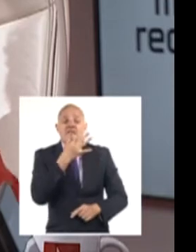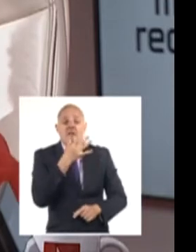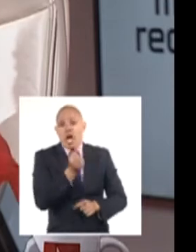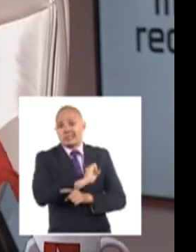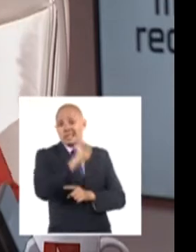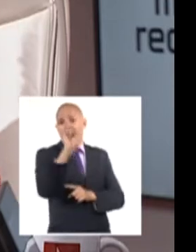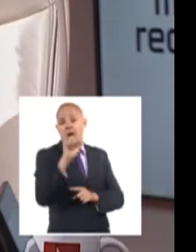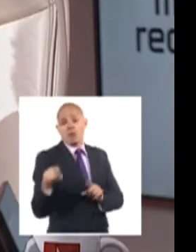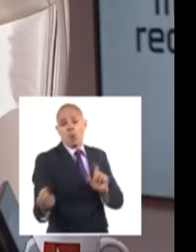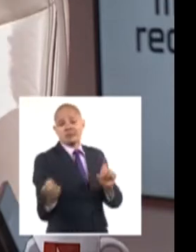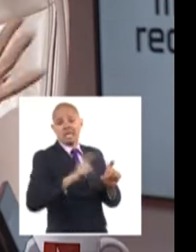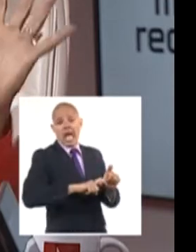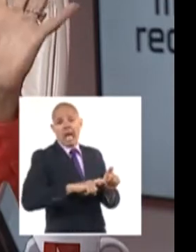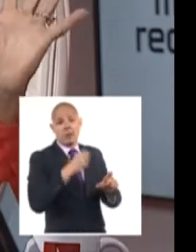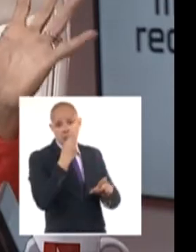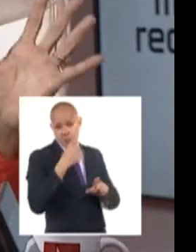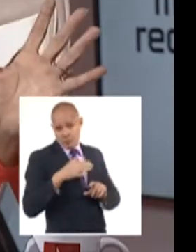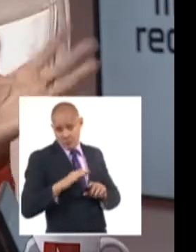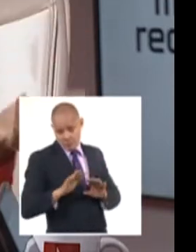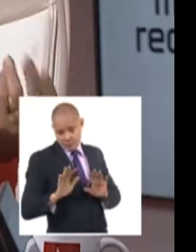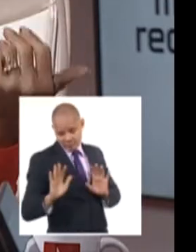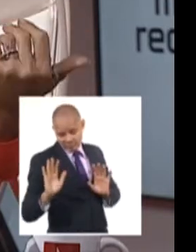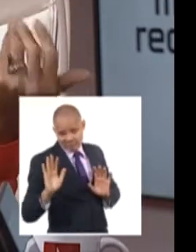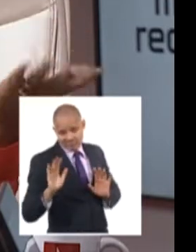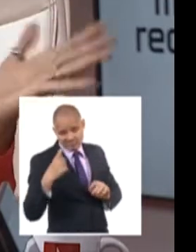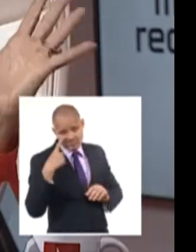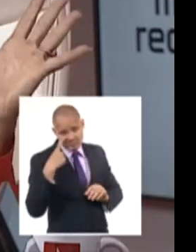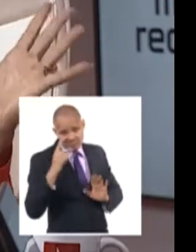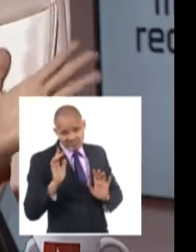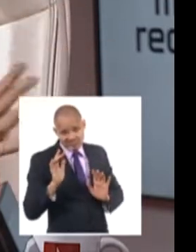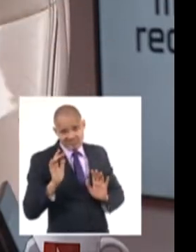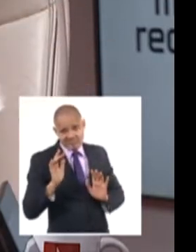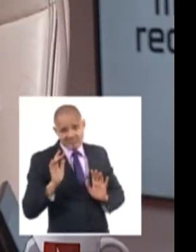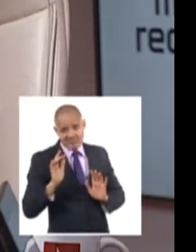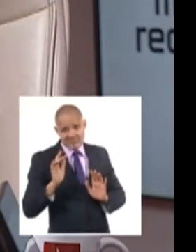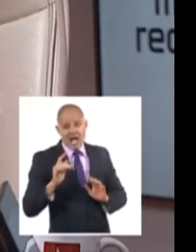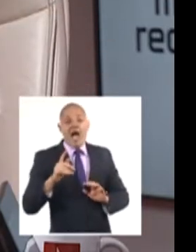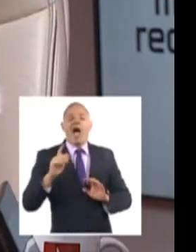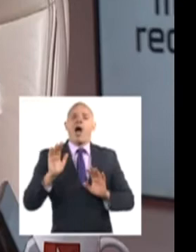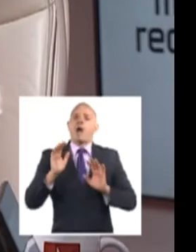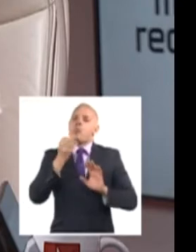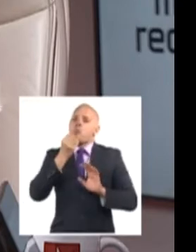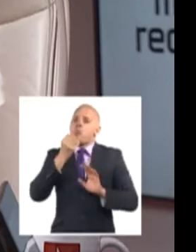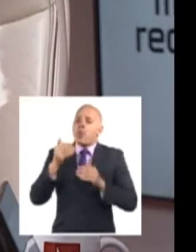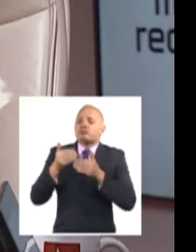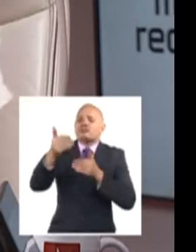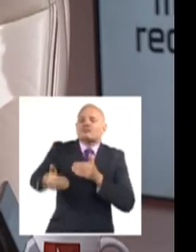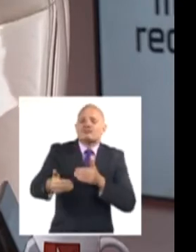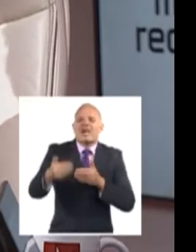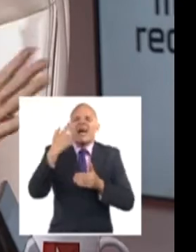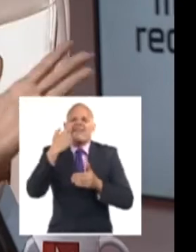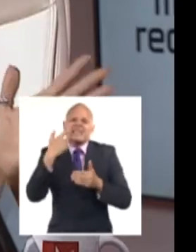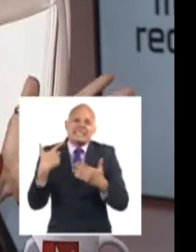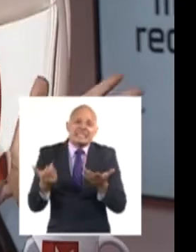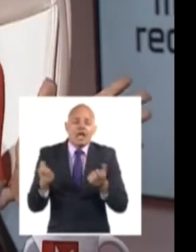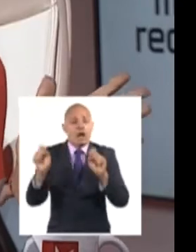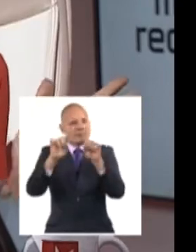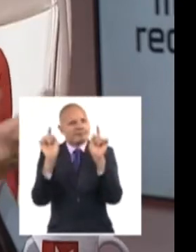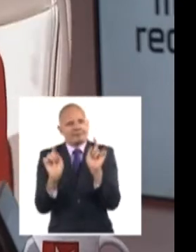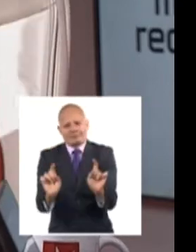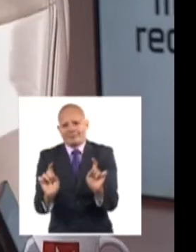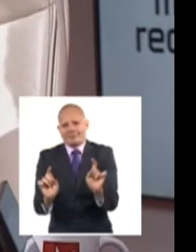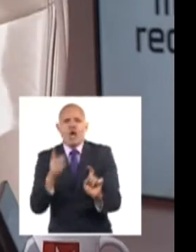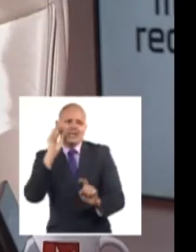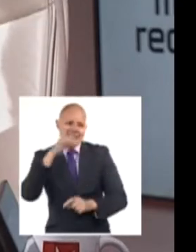intentarán estar allí y de hecho lo van a estar y posiblemente esa eventualidad no va a necesitar